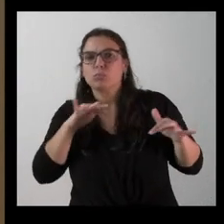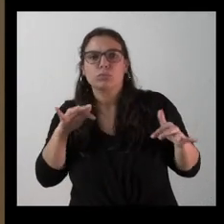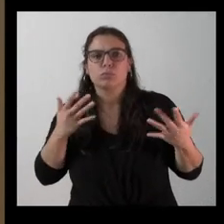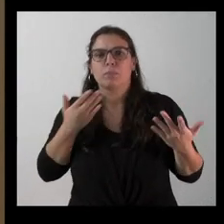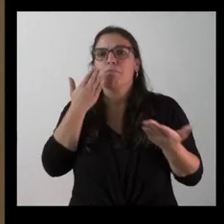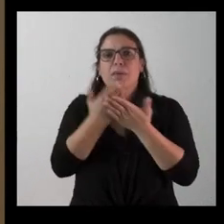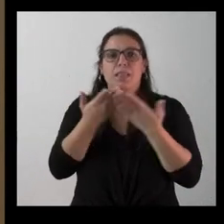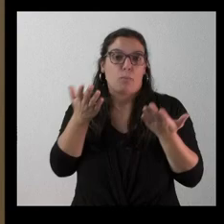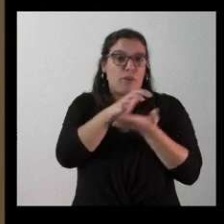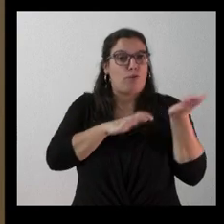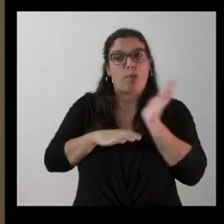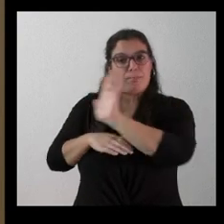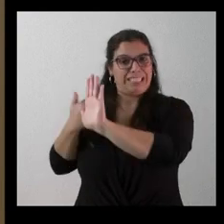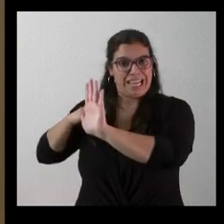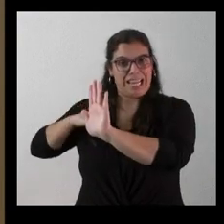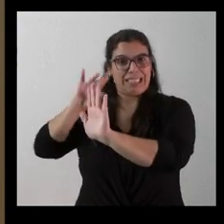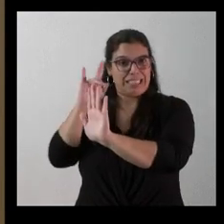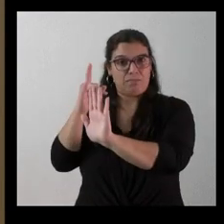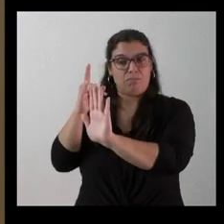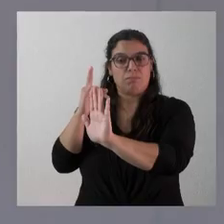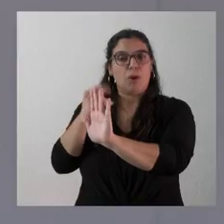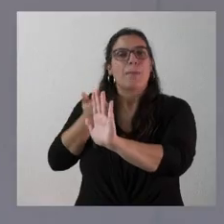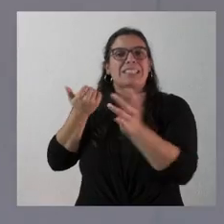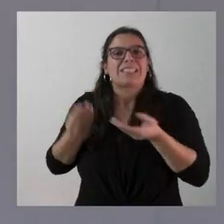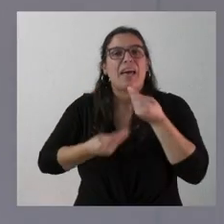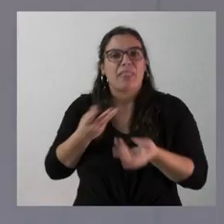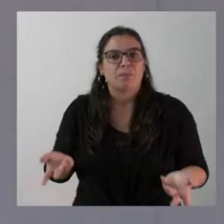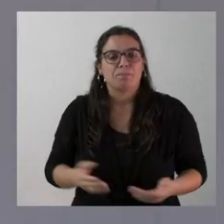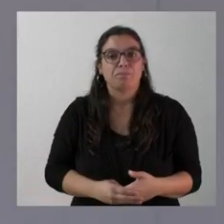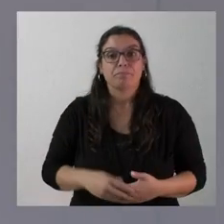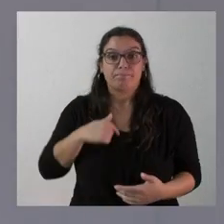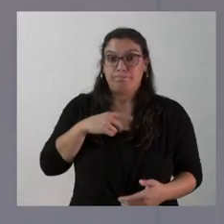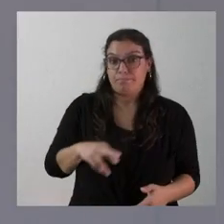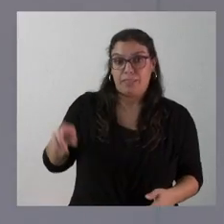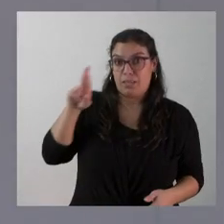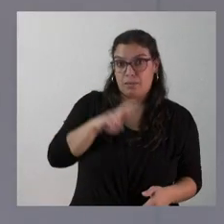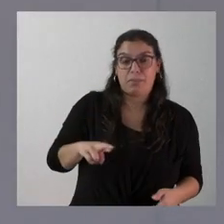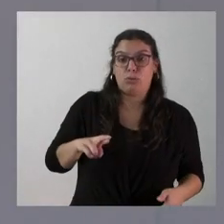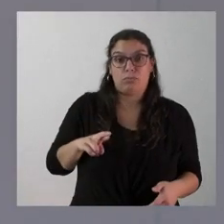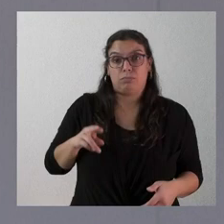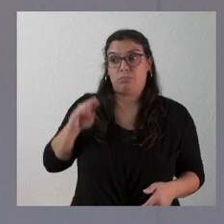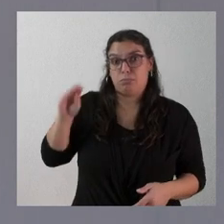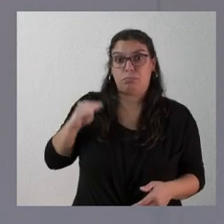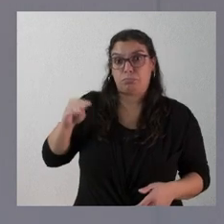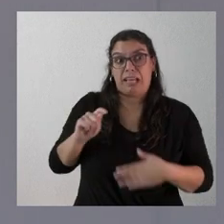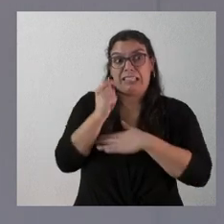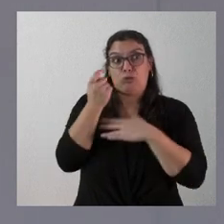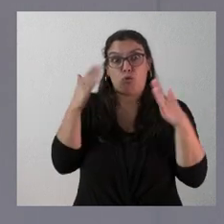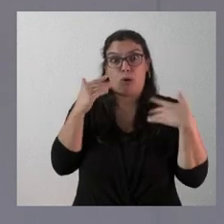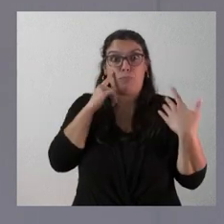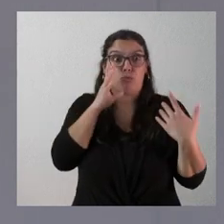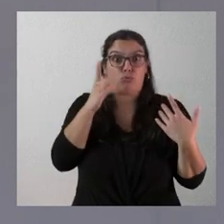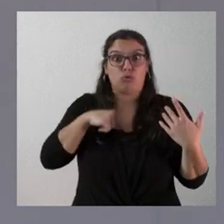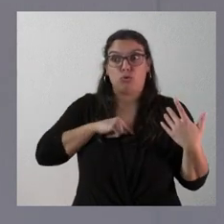más allá de entrenar de informe como dice que ya entregaron al principio de año le seguimos insistiendo pero con poco éxito Tampoco sé si cada vez que existimos